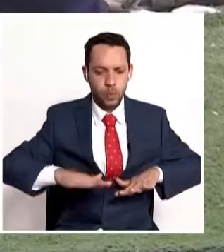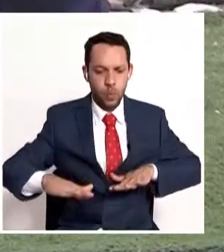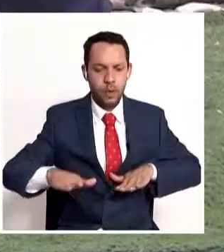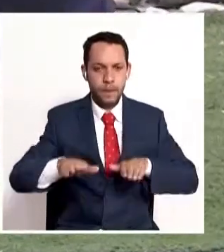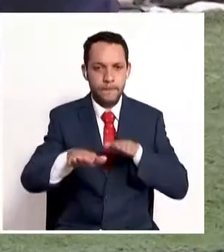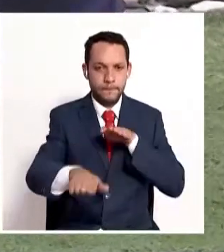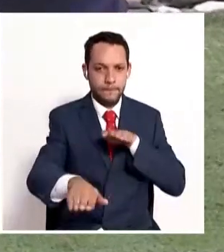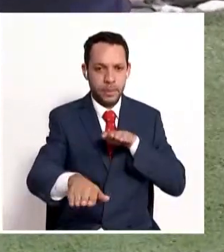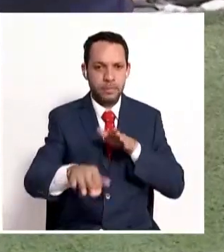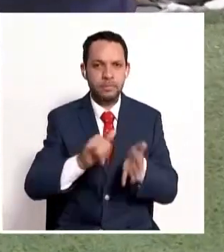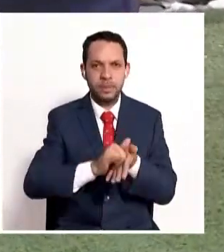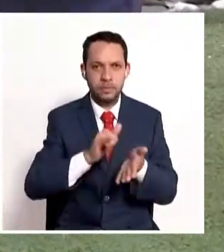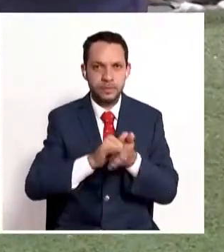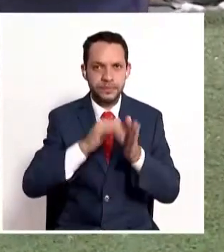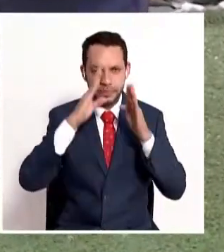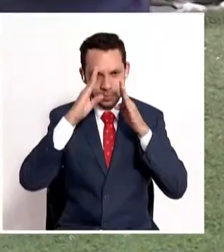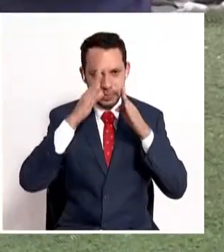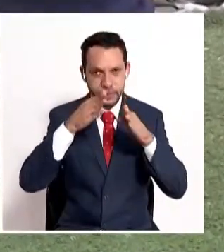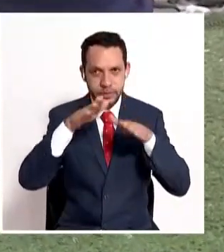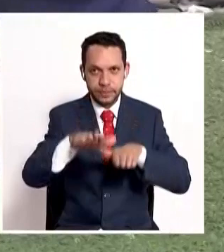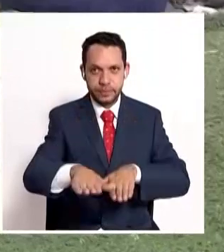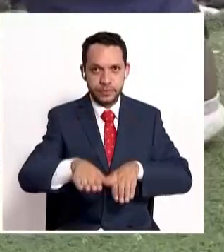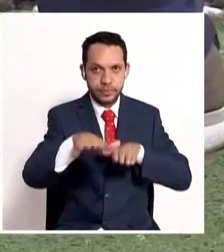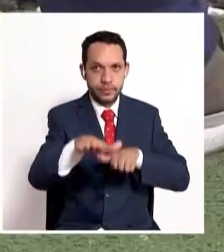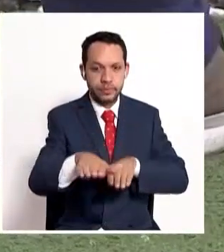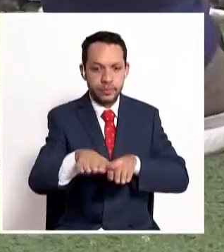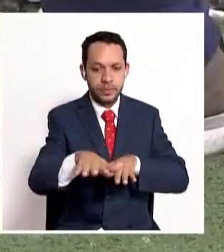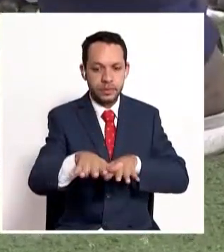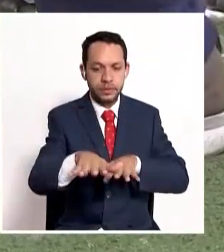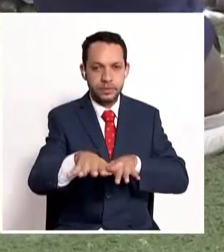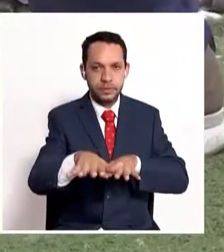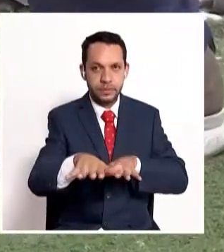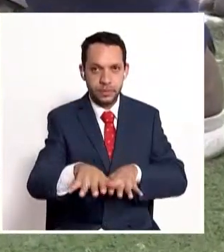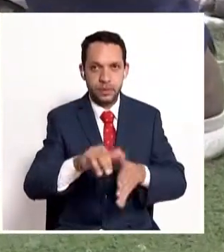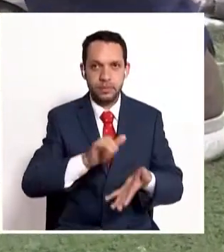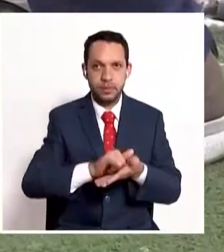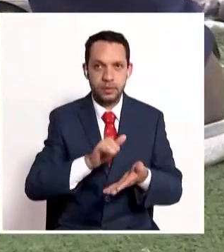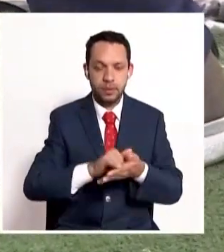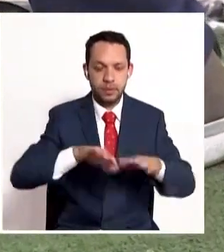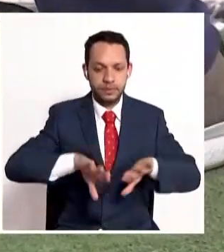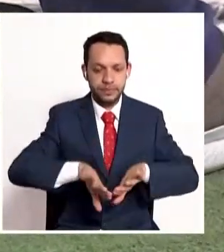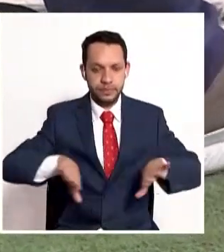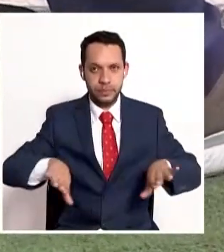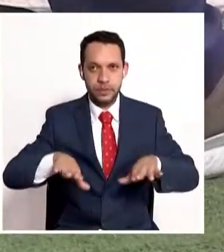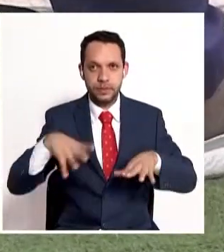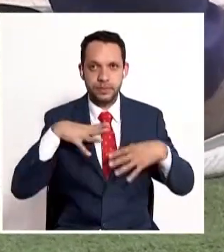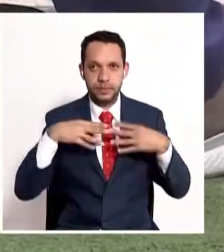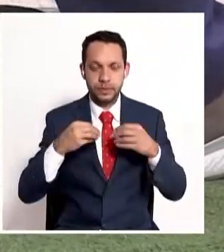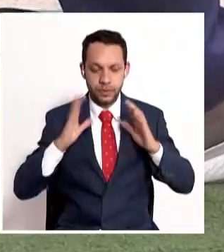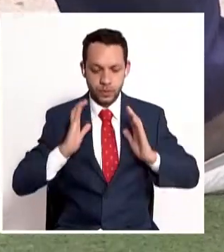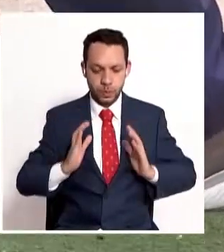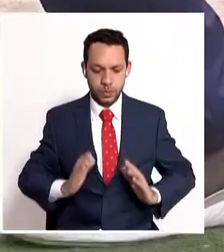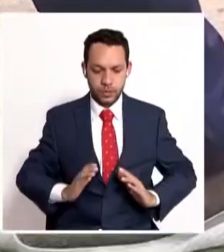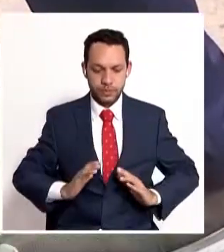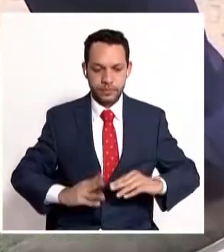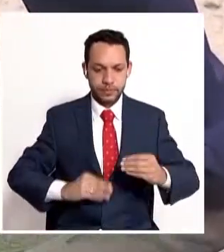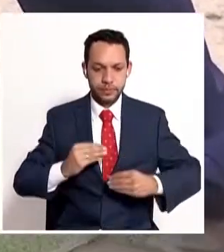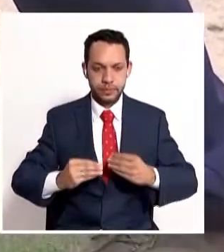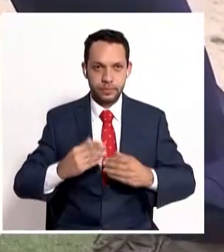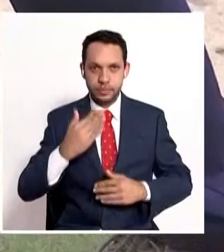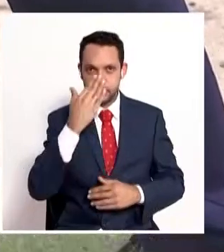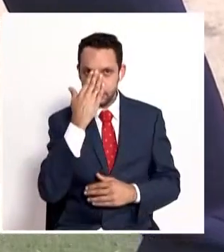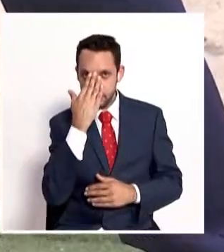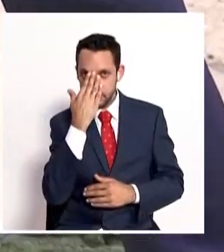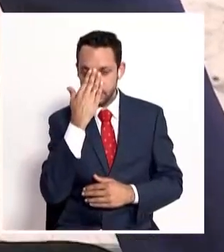hacia la misma dirección y simplemente lo que hago es separarme e ir llevando mi cuerpo hacia adelante si